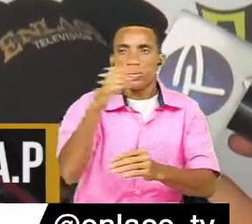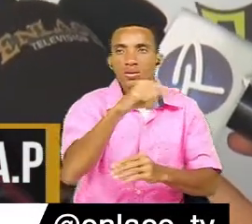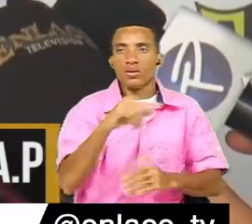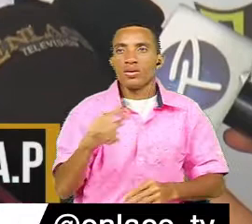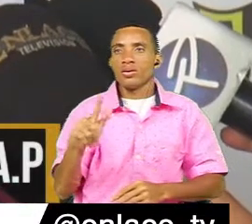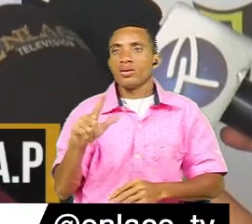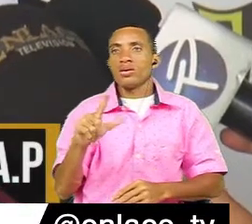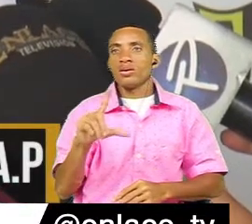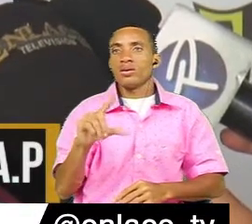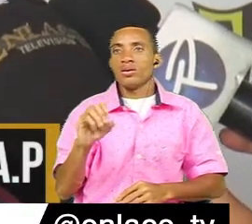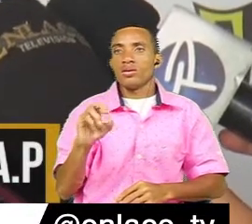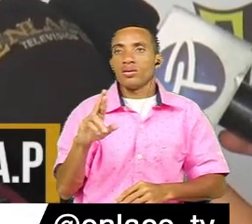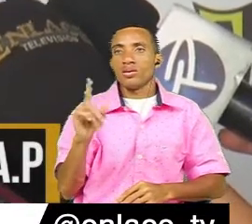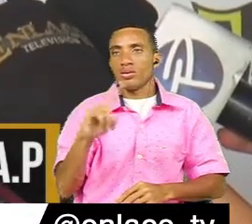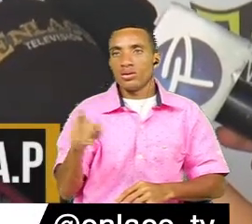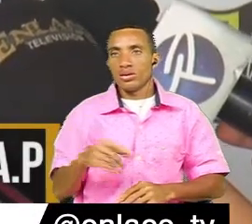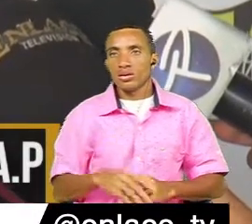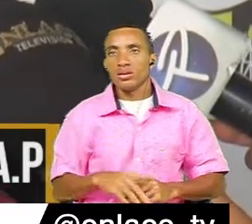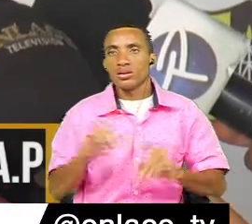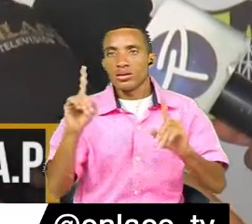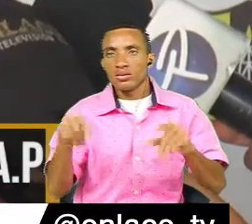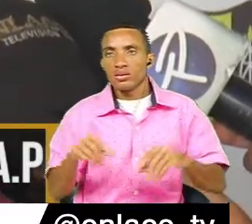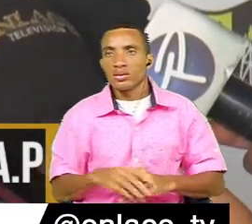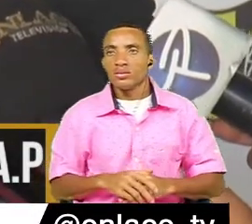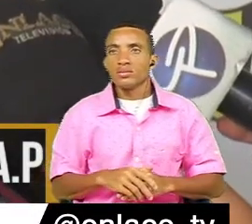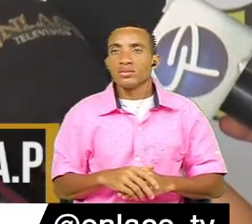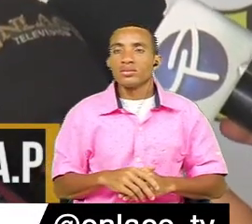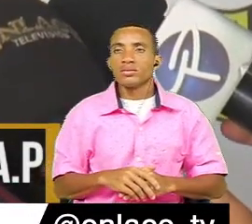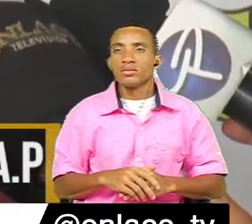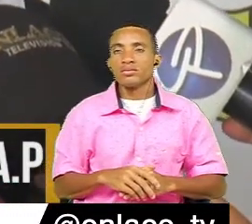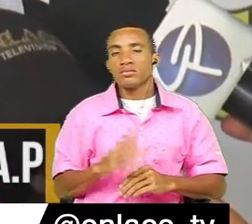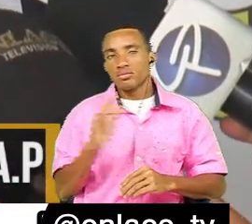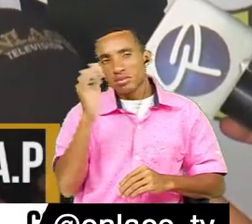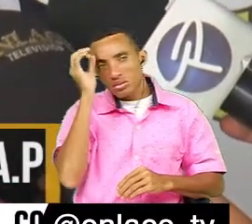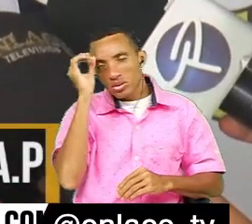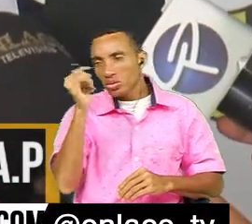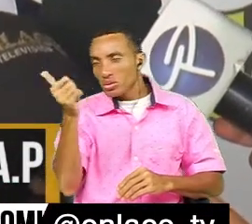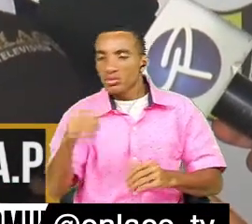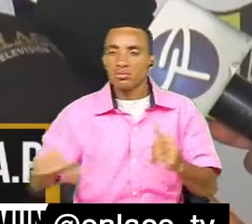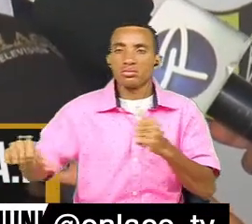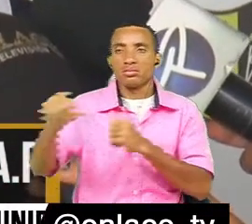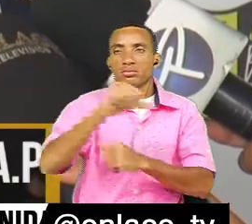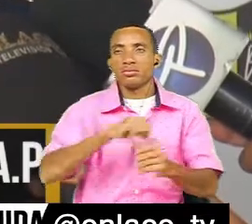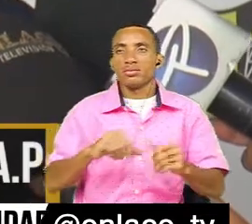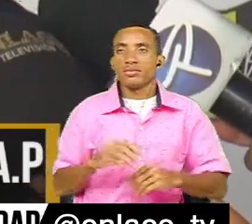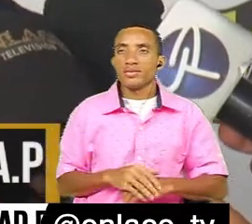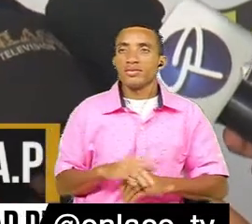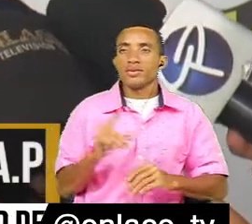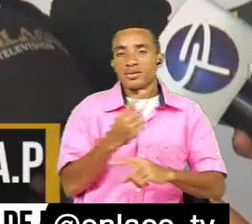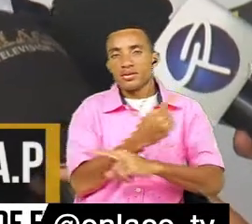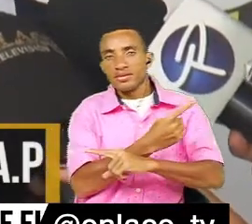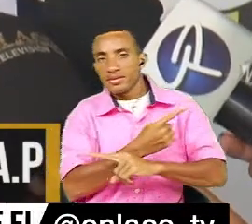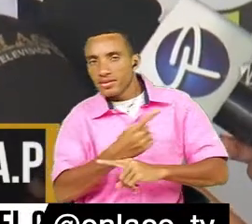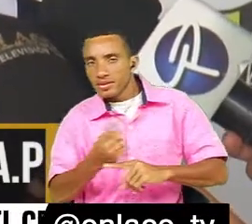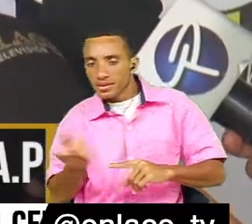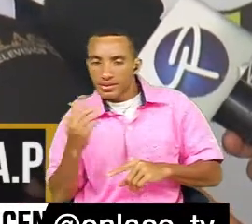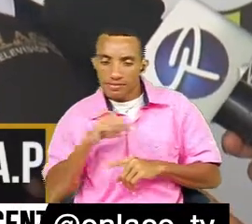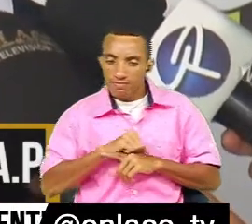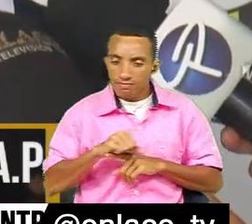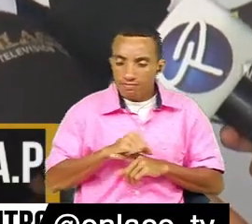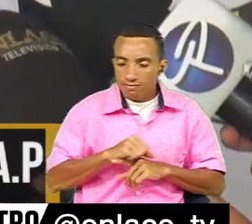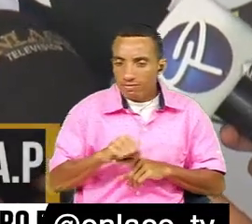otros equipos de otro corte, entonces va Canchimbo, ¿no? Eso sí, a través de la semana uno lo va trabajando,